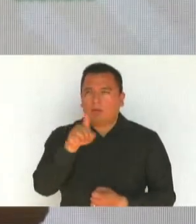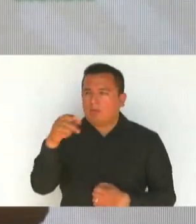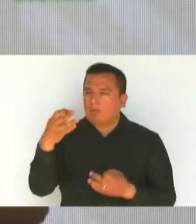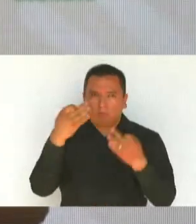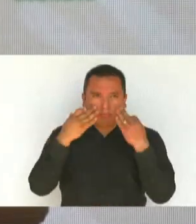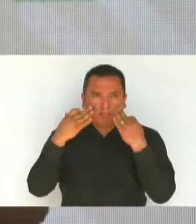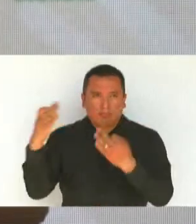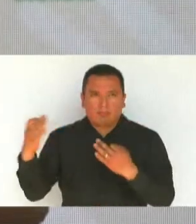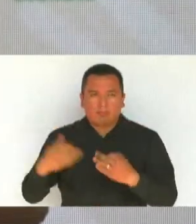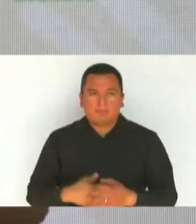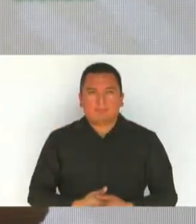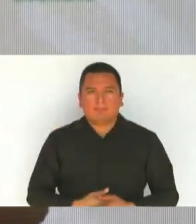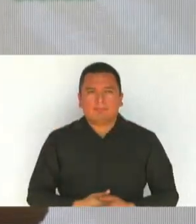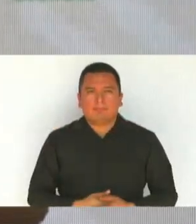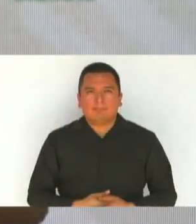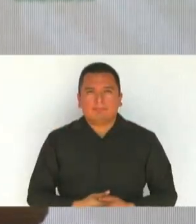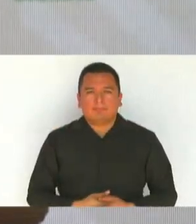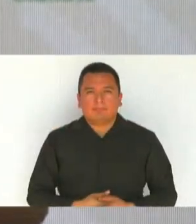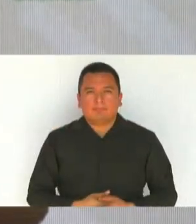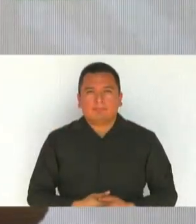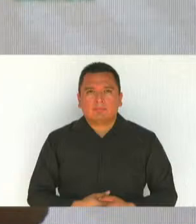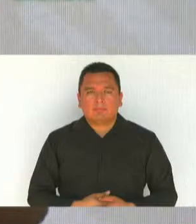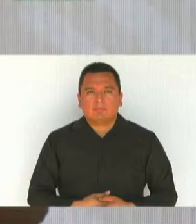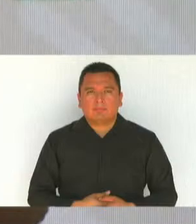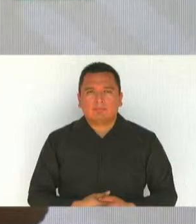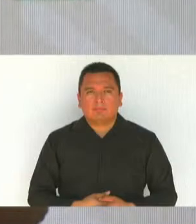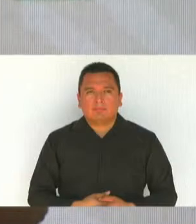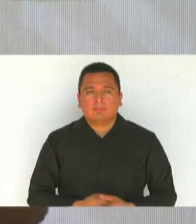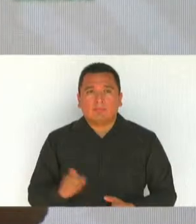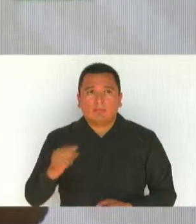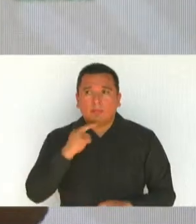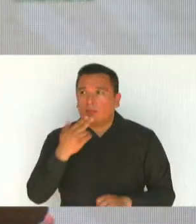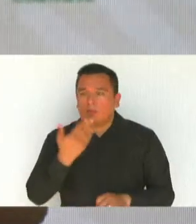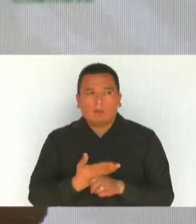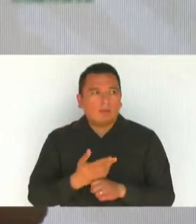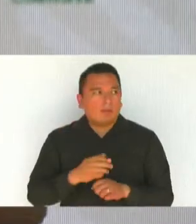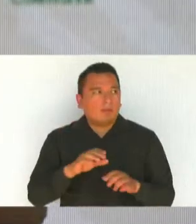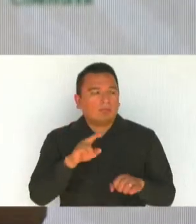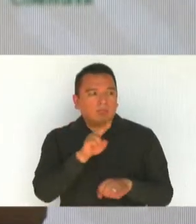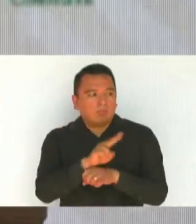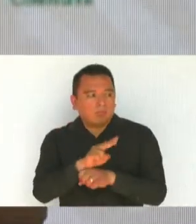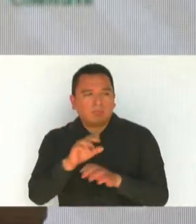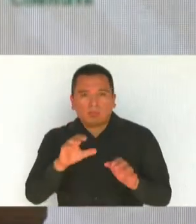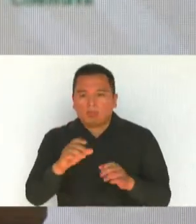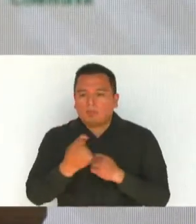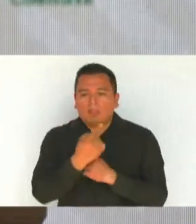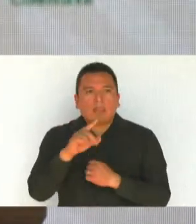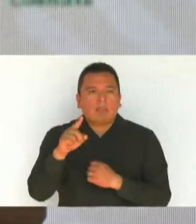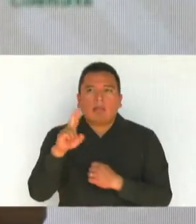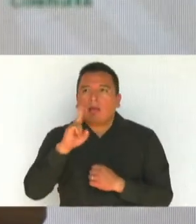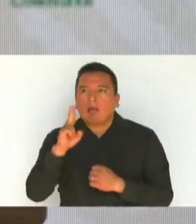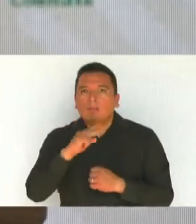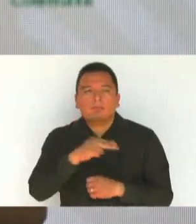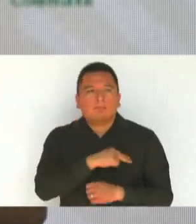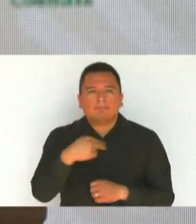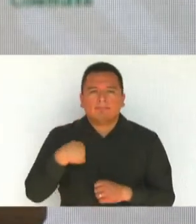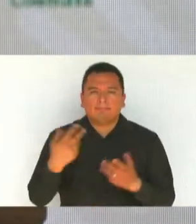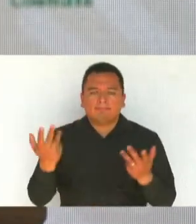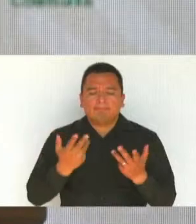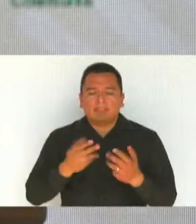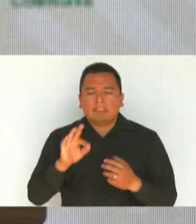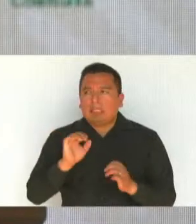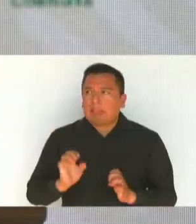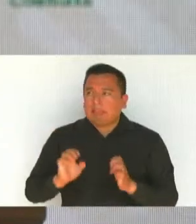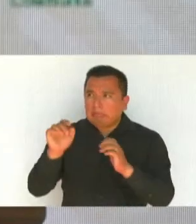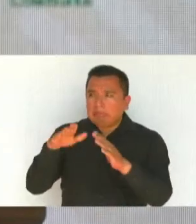está Ricardo, y él se va a hacer cargo de nosotros porque hay que esperar indicaciones si debemos de ingresar a los edificios